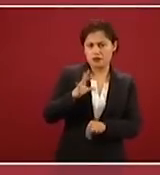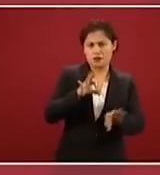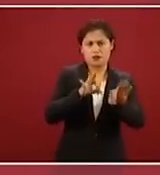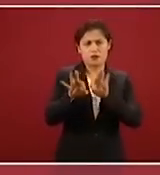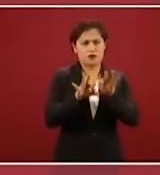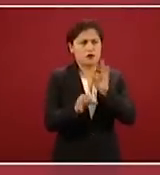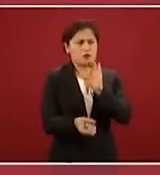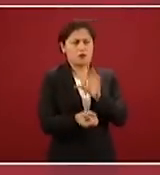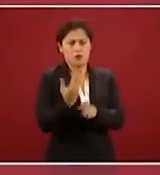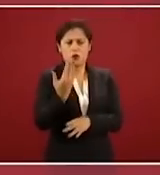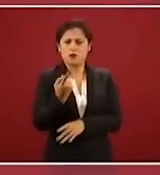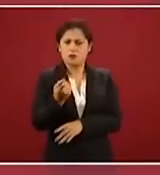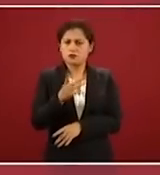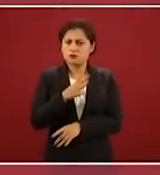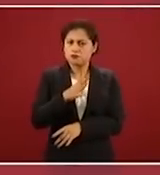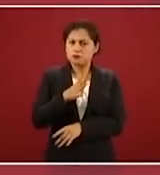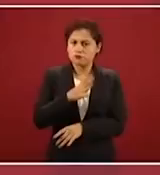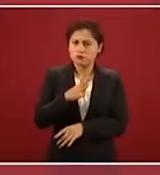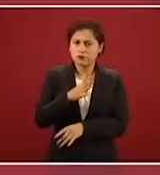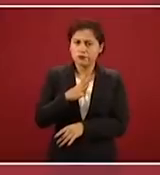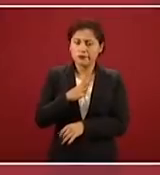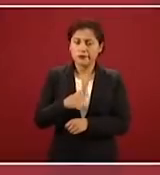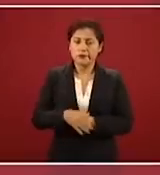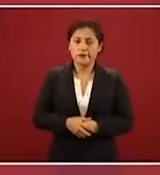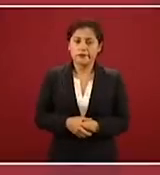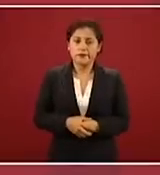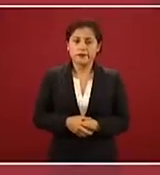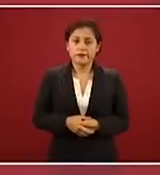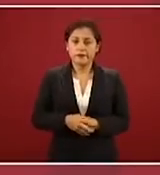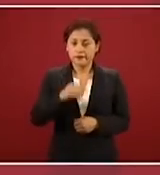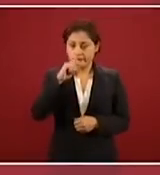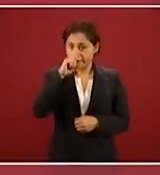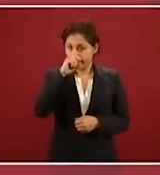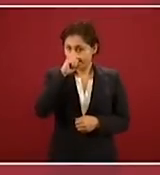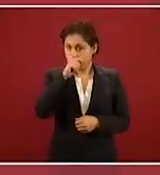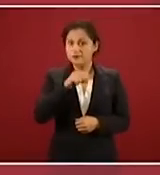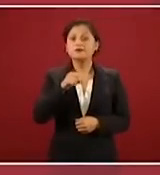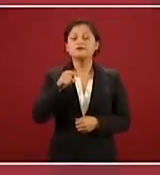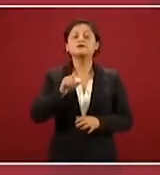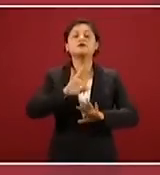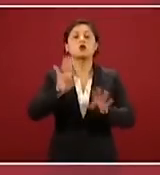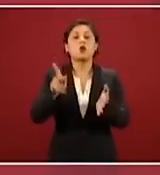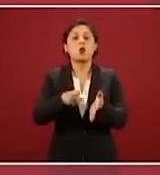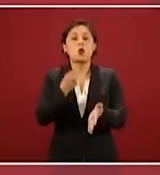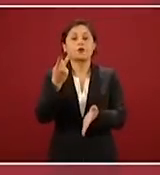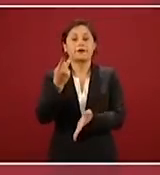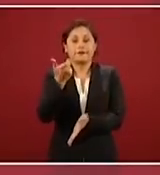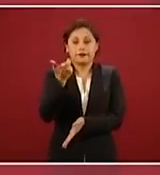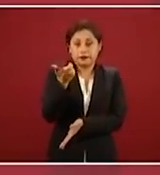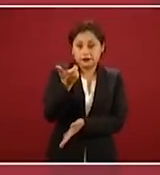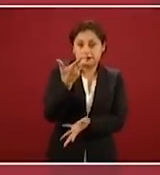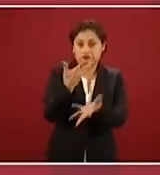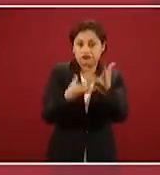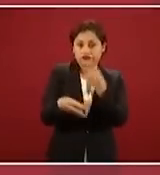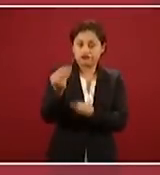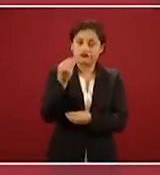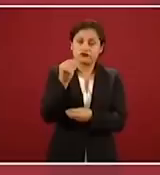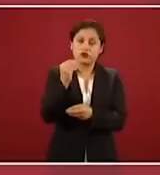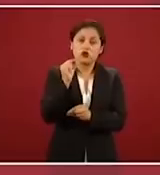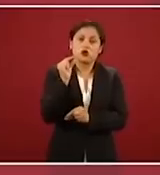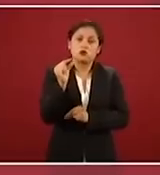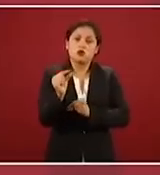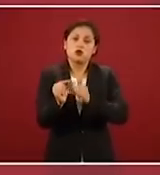muchos empleos, y se está reactivando la economía, y